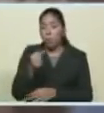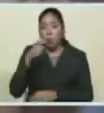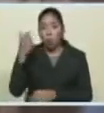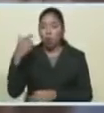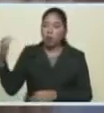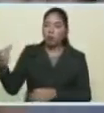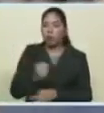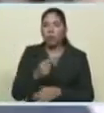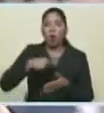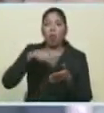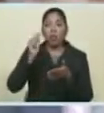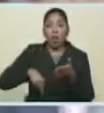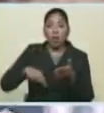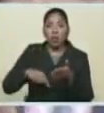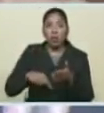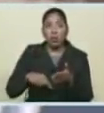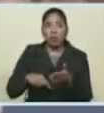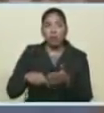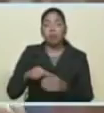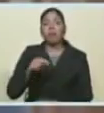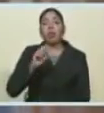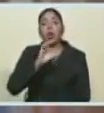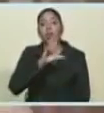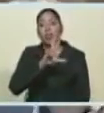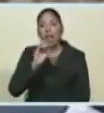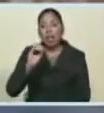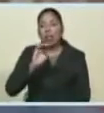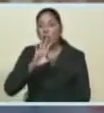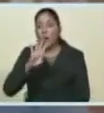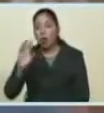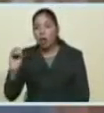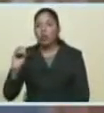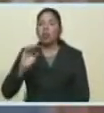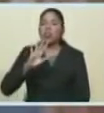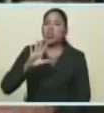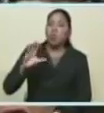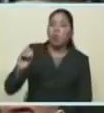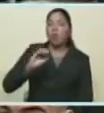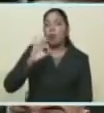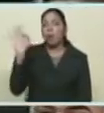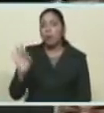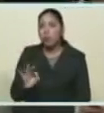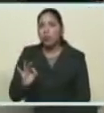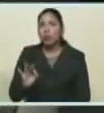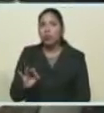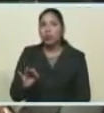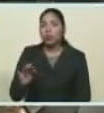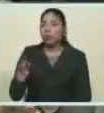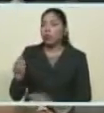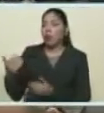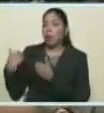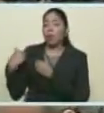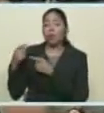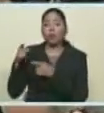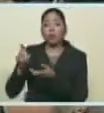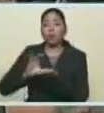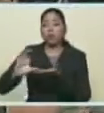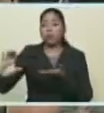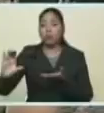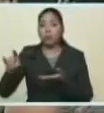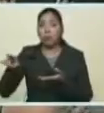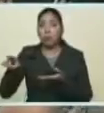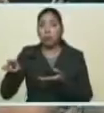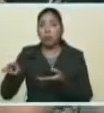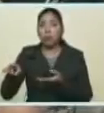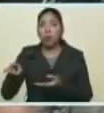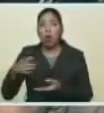proyecto, resulta que el 30, el 40, el 50% queda en manos del contratista, recursos que nosotros